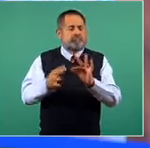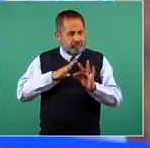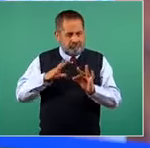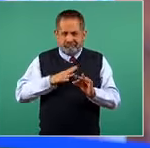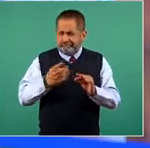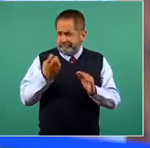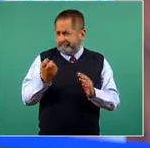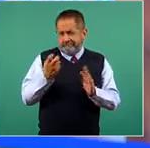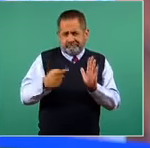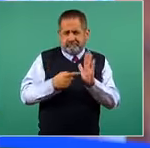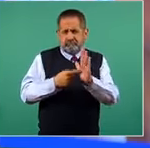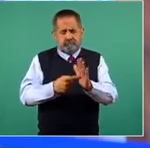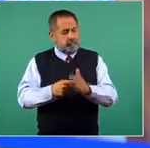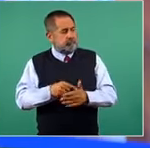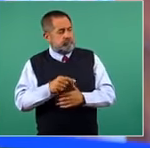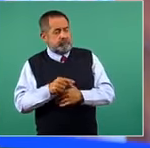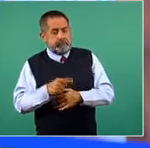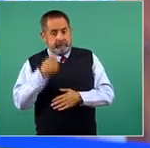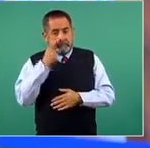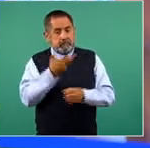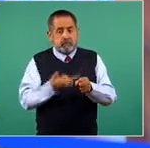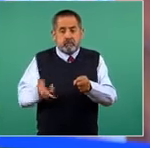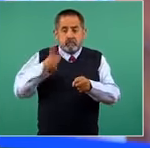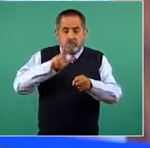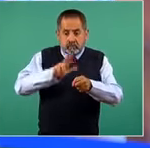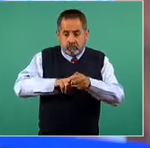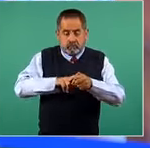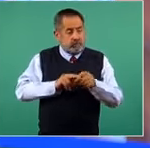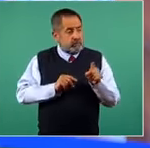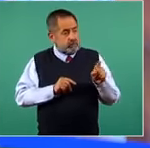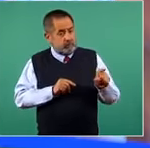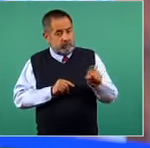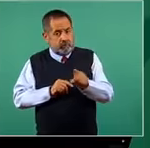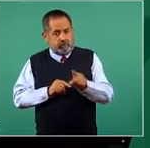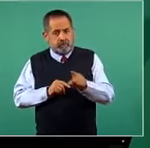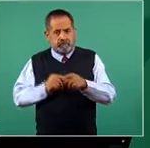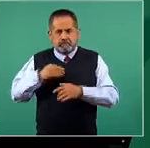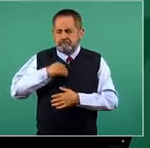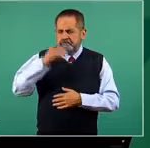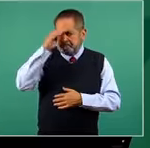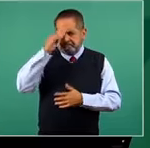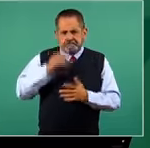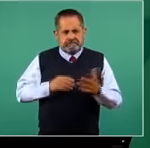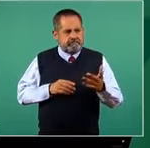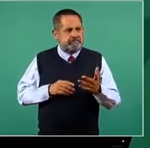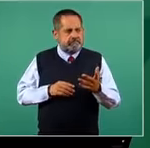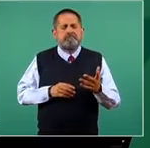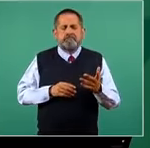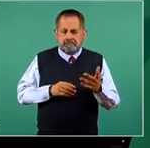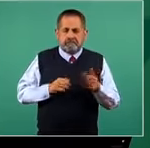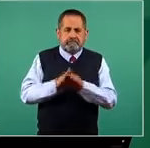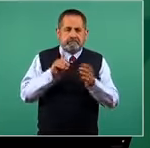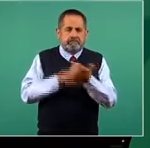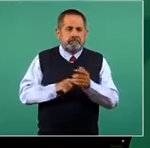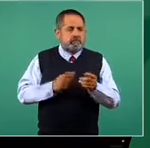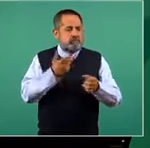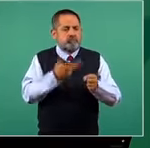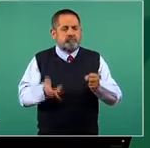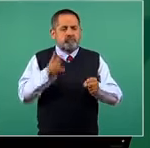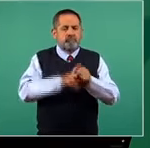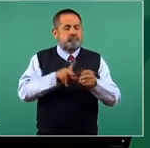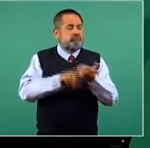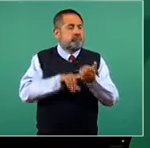esto. Con el caso de hospitales, tomamos como base hospitales que